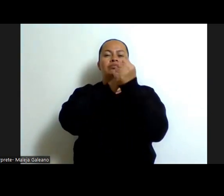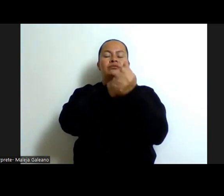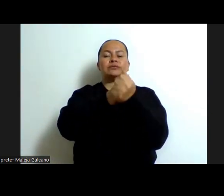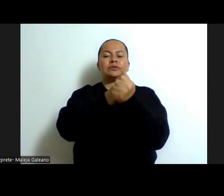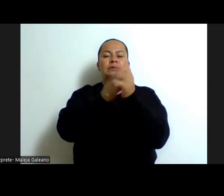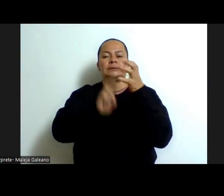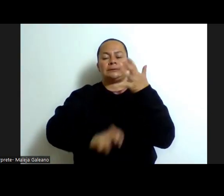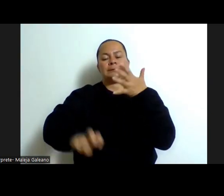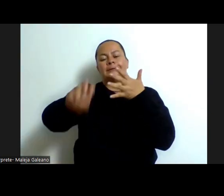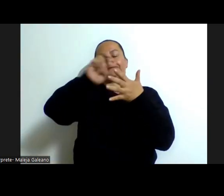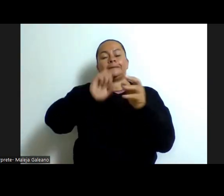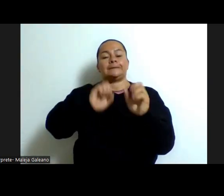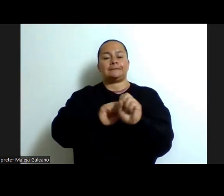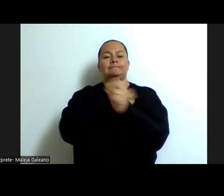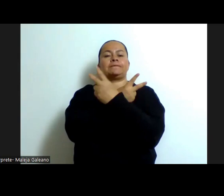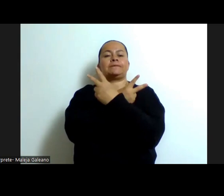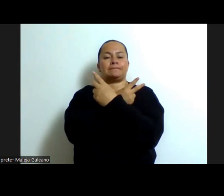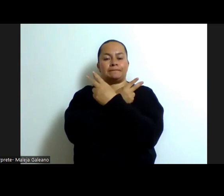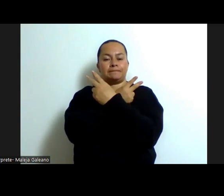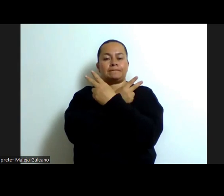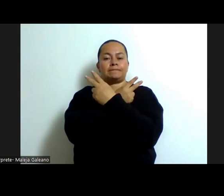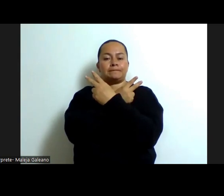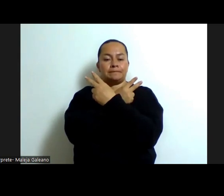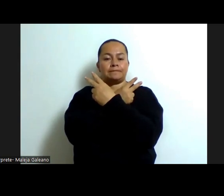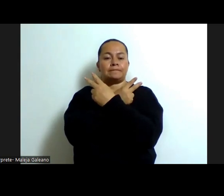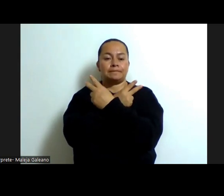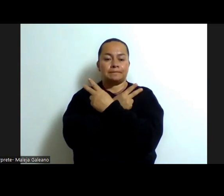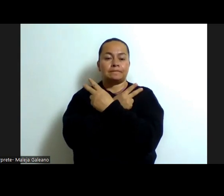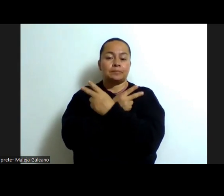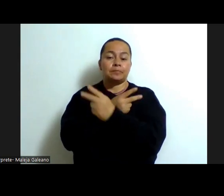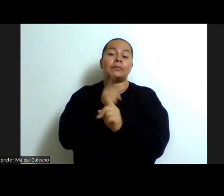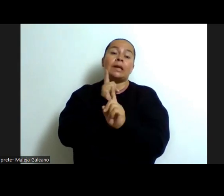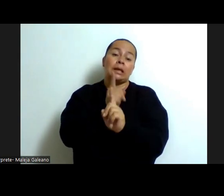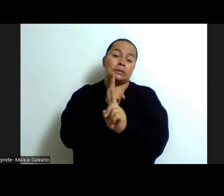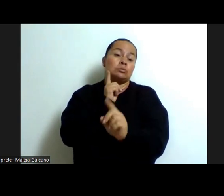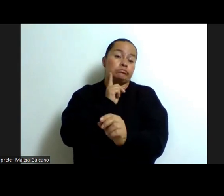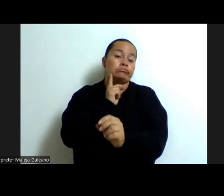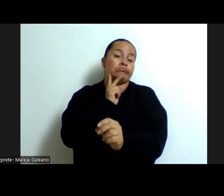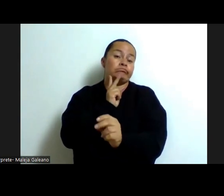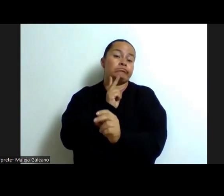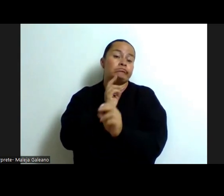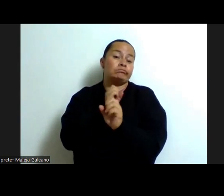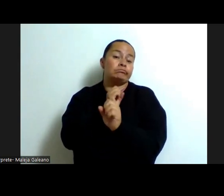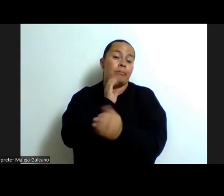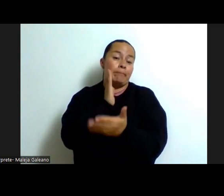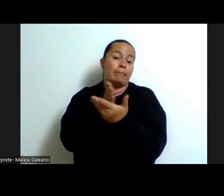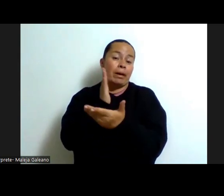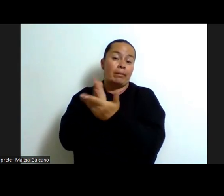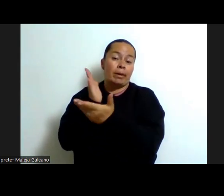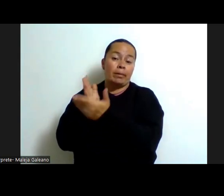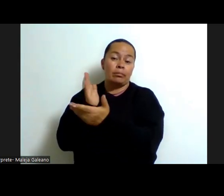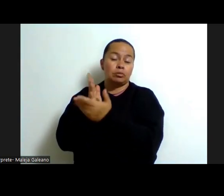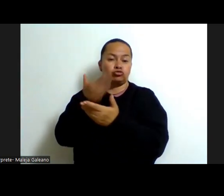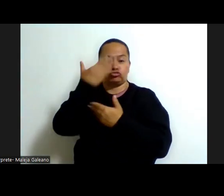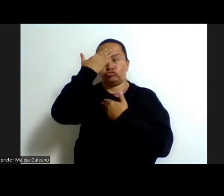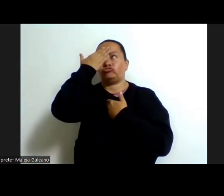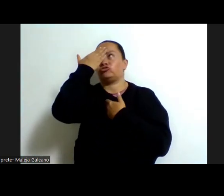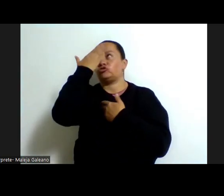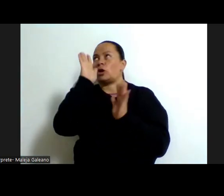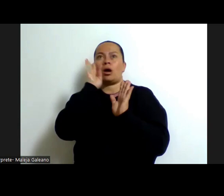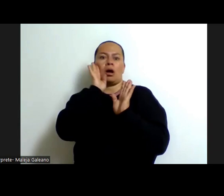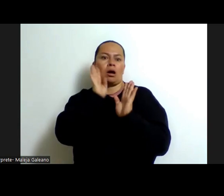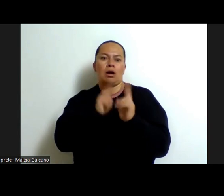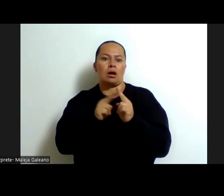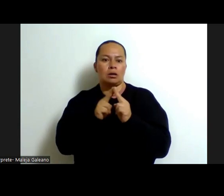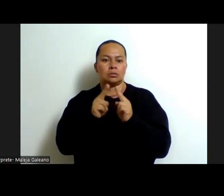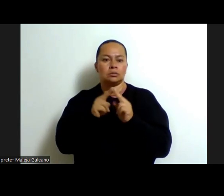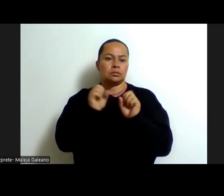de violencias h y eso ocurre Sí y eso no lo podemos desconocer eh eso